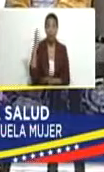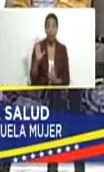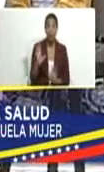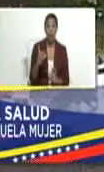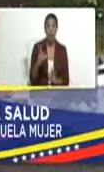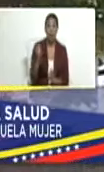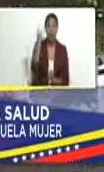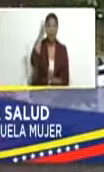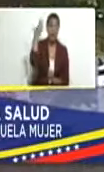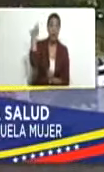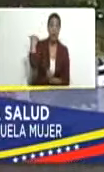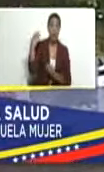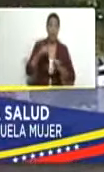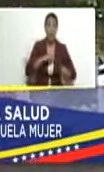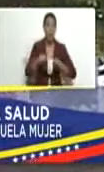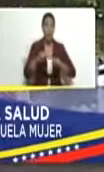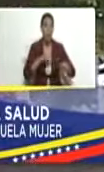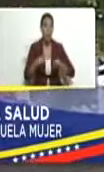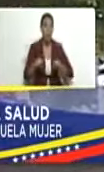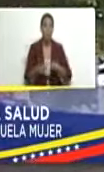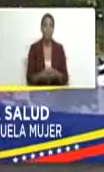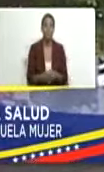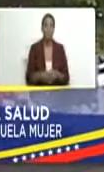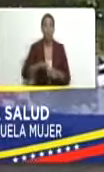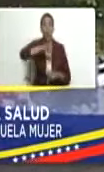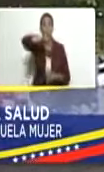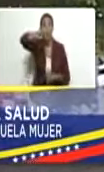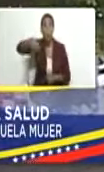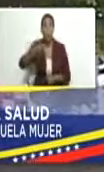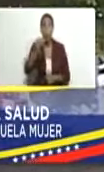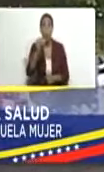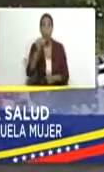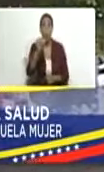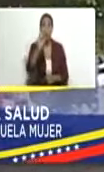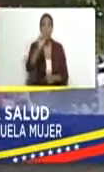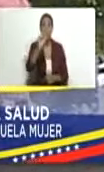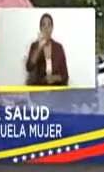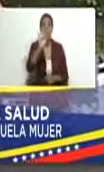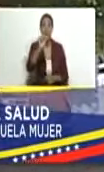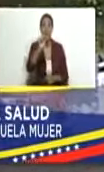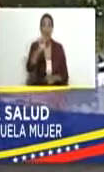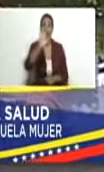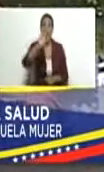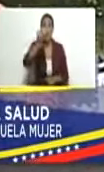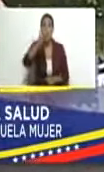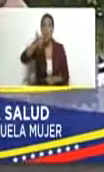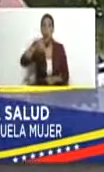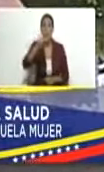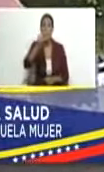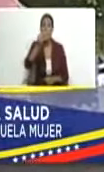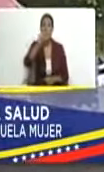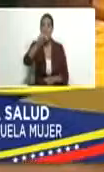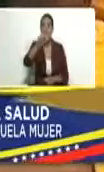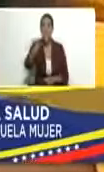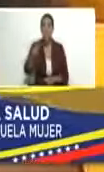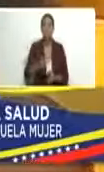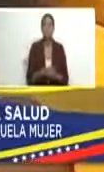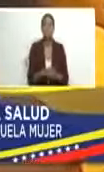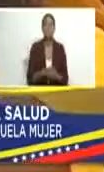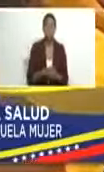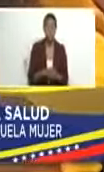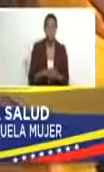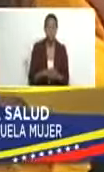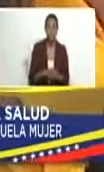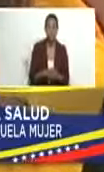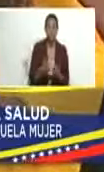el gran movimiento de movimientos, Josefa Joaquina Sánchez. ¡Que viva Josefa